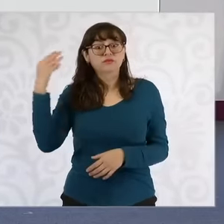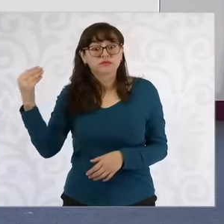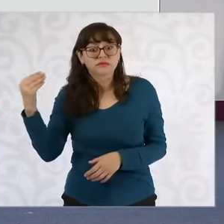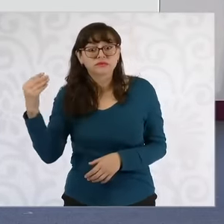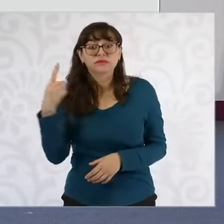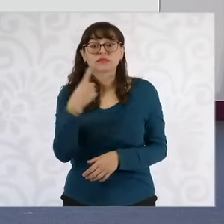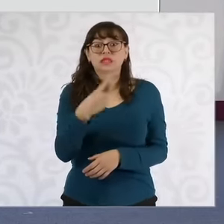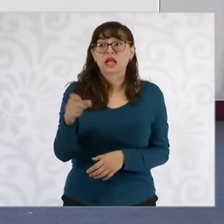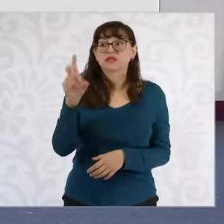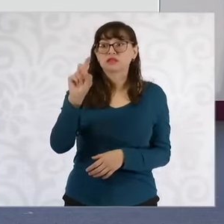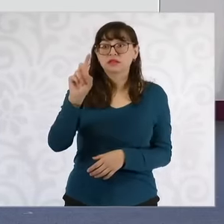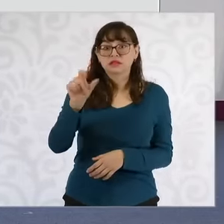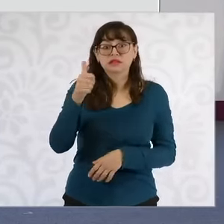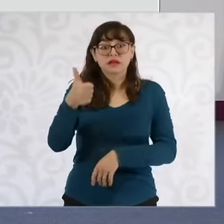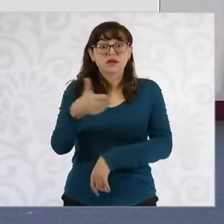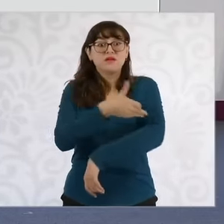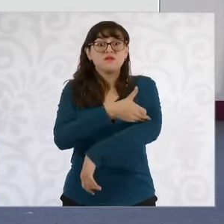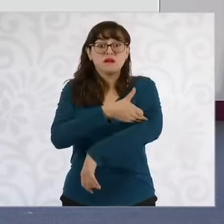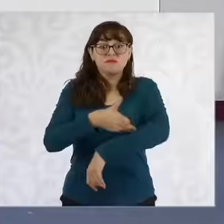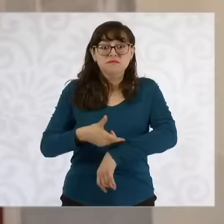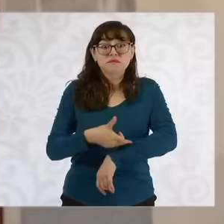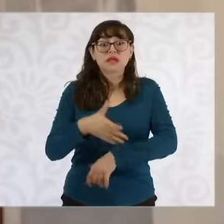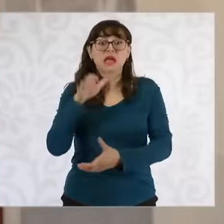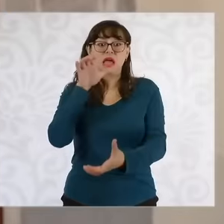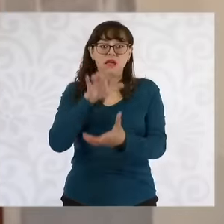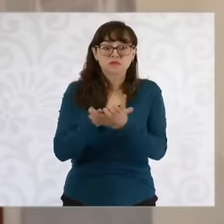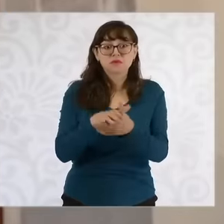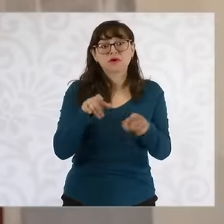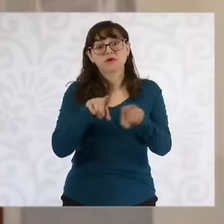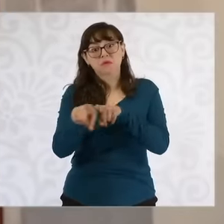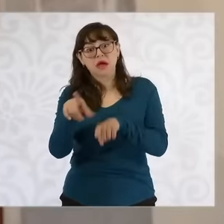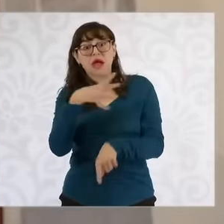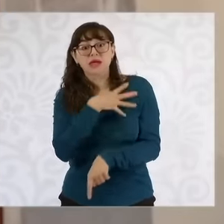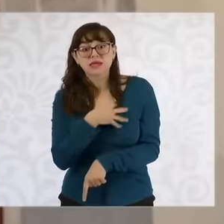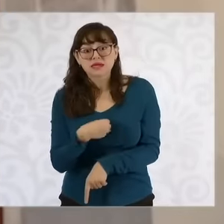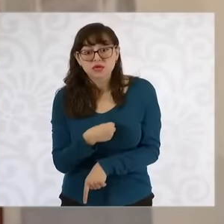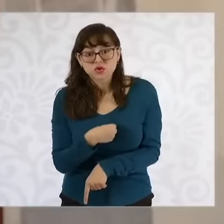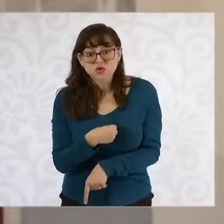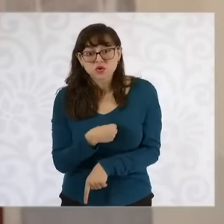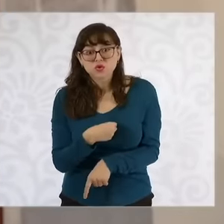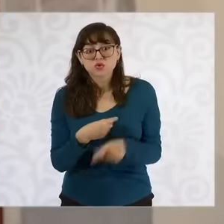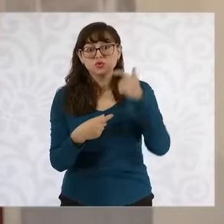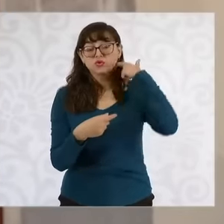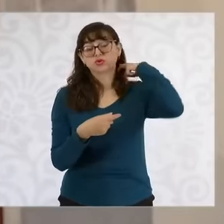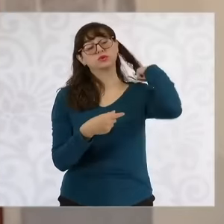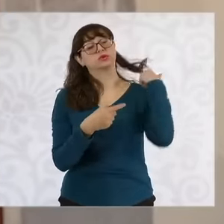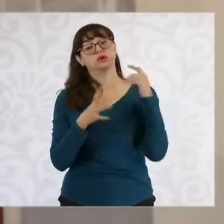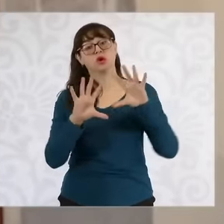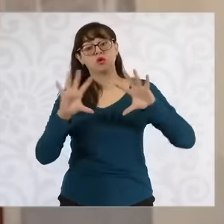tienen parientes, principalmente esposas, hermanos e hijos, lo que representa el